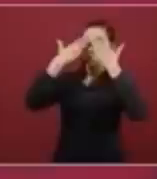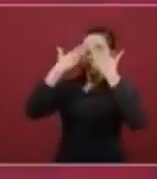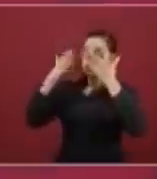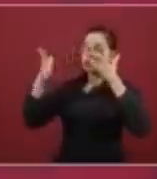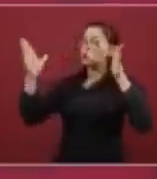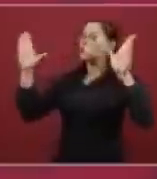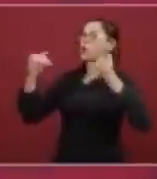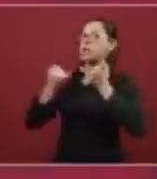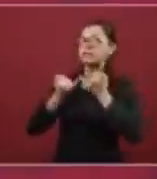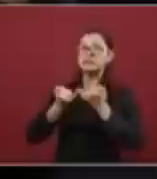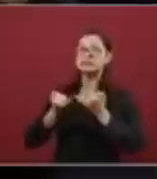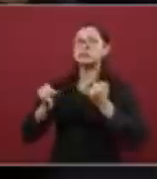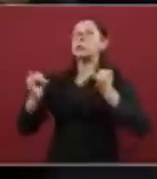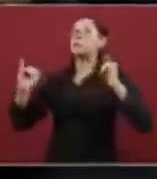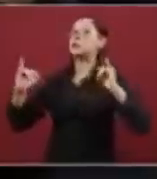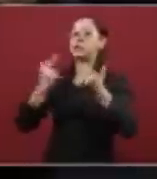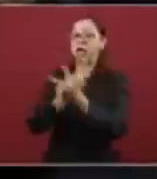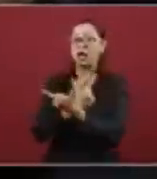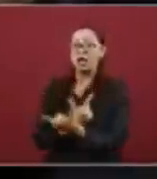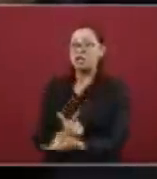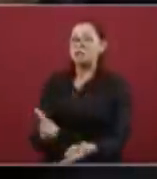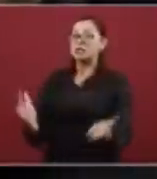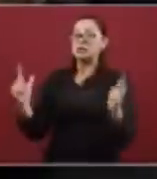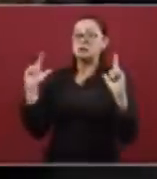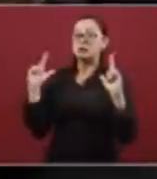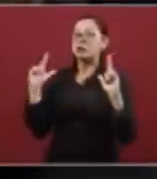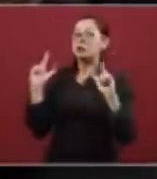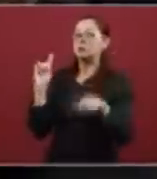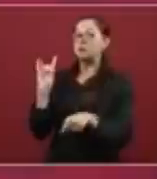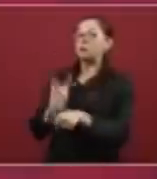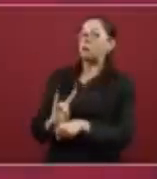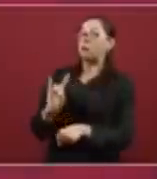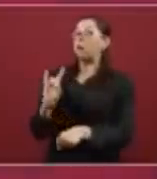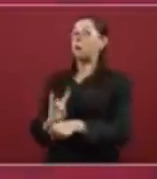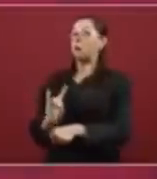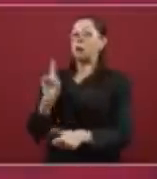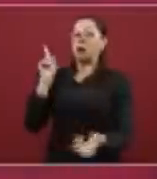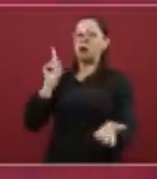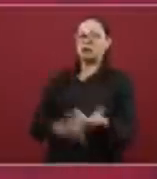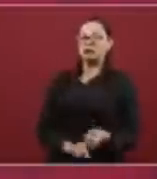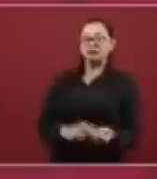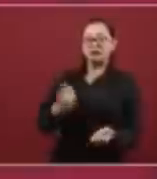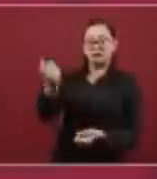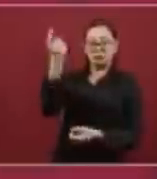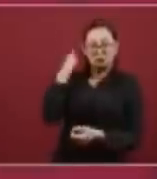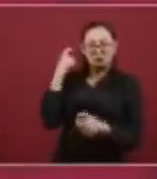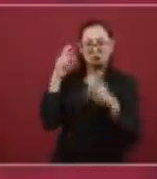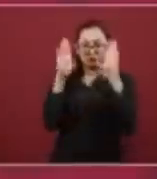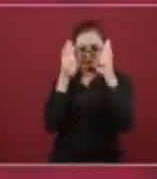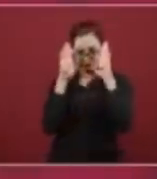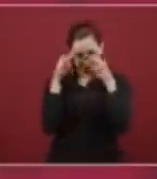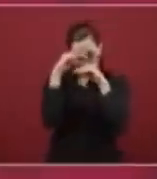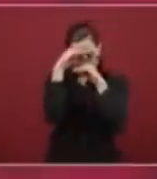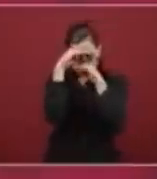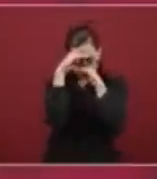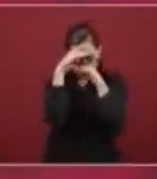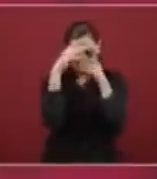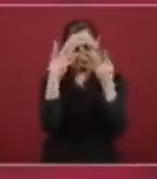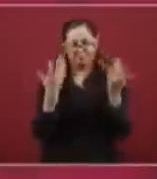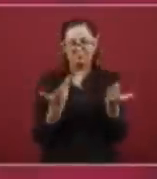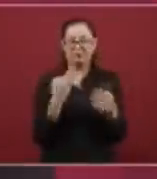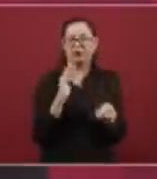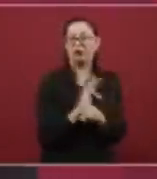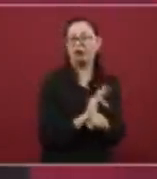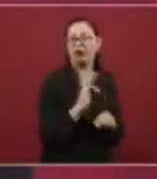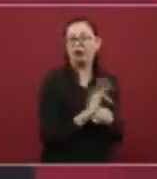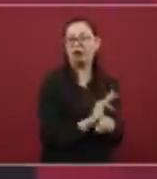independiente, libre, cuando eres un conservador que estás